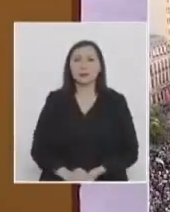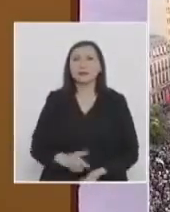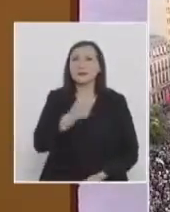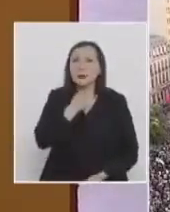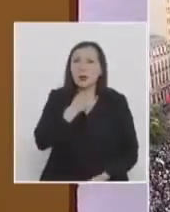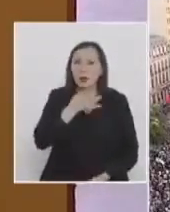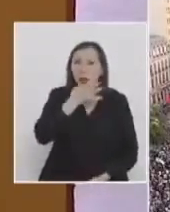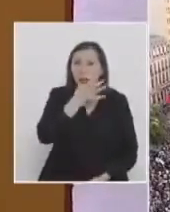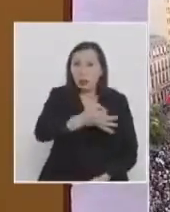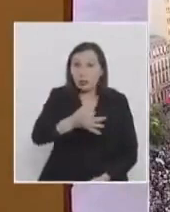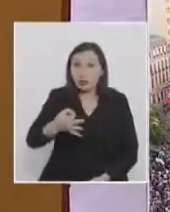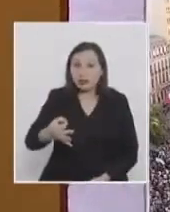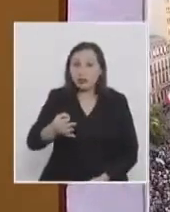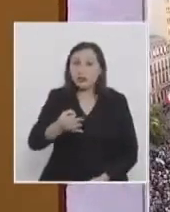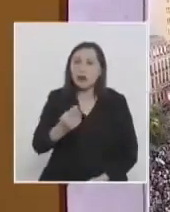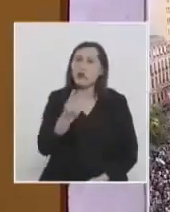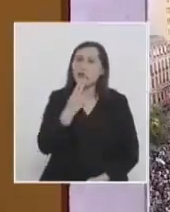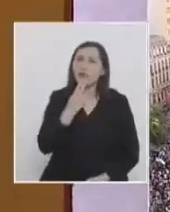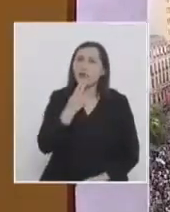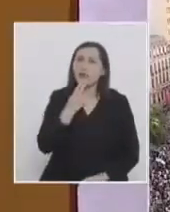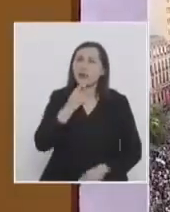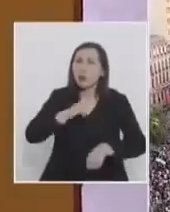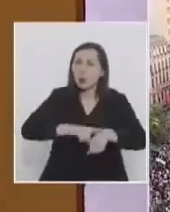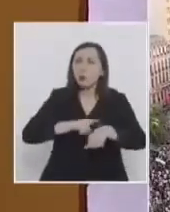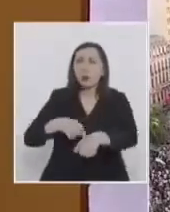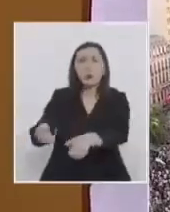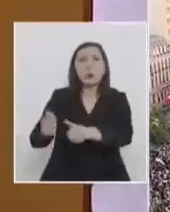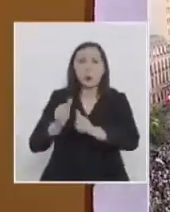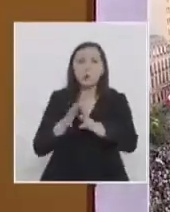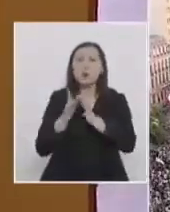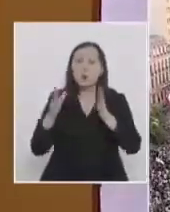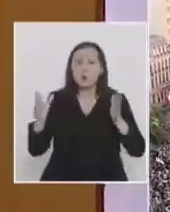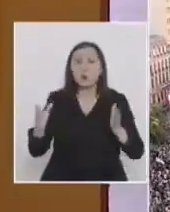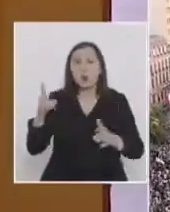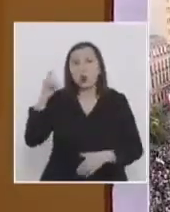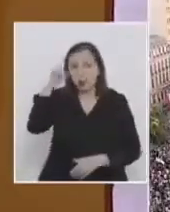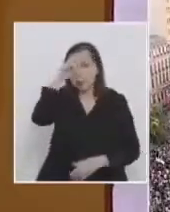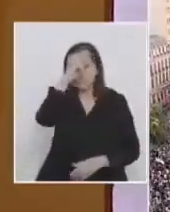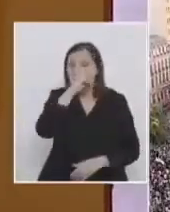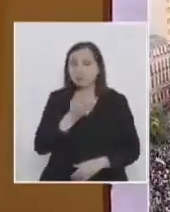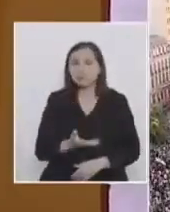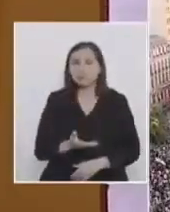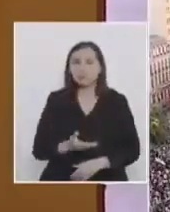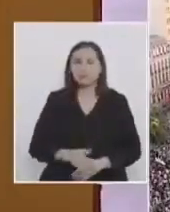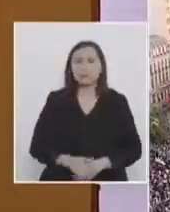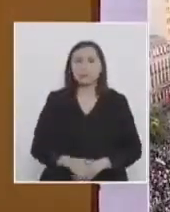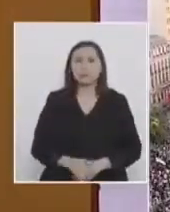Quiero decirles que vamos a vivir tiempos desafiantes y tremendamente complejos.